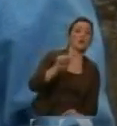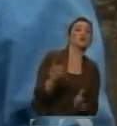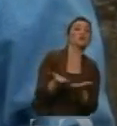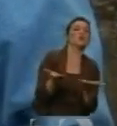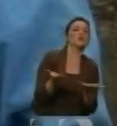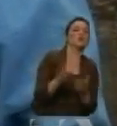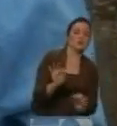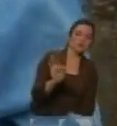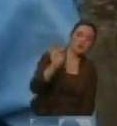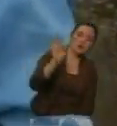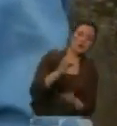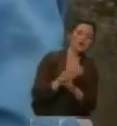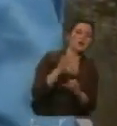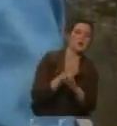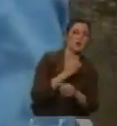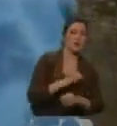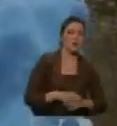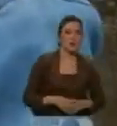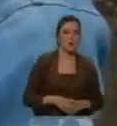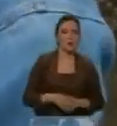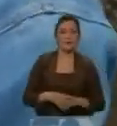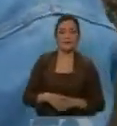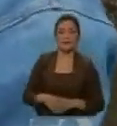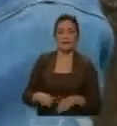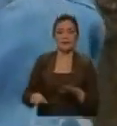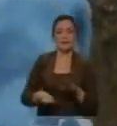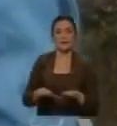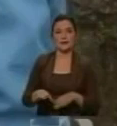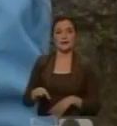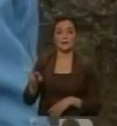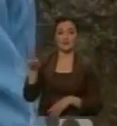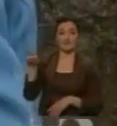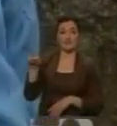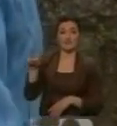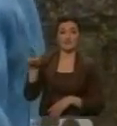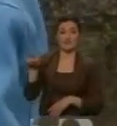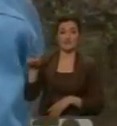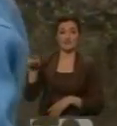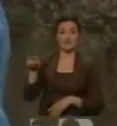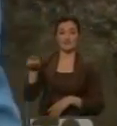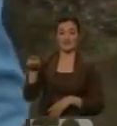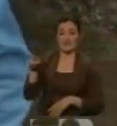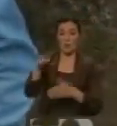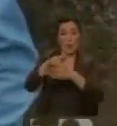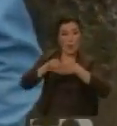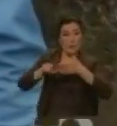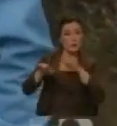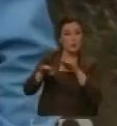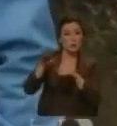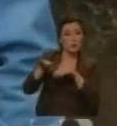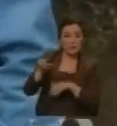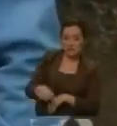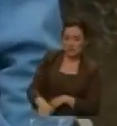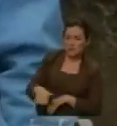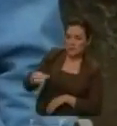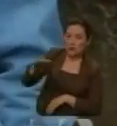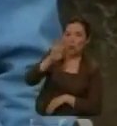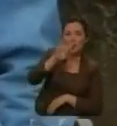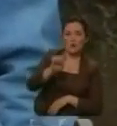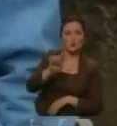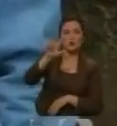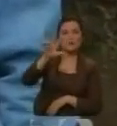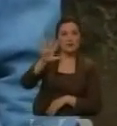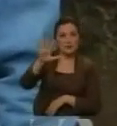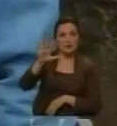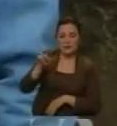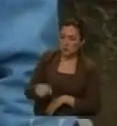debería llegar por lo que estamos observando? El nivel llega más o menos un promedio hasta por aquí, que llega hasta 4.35,